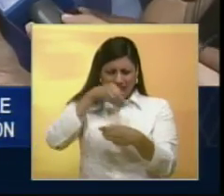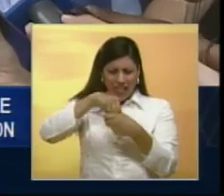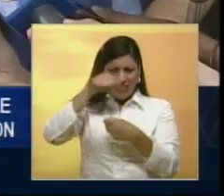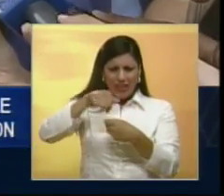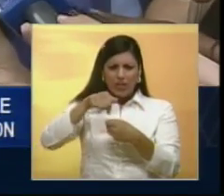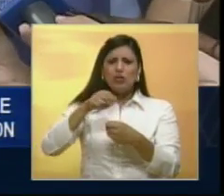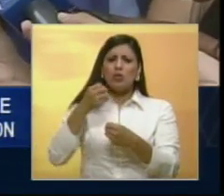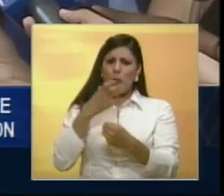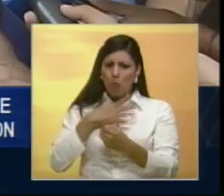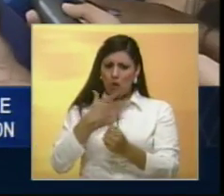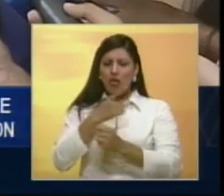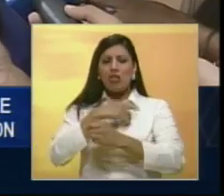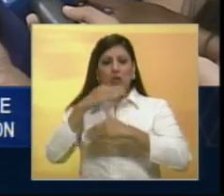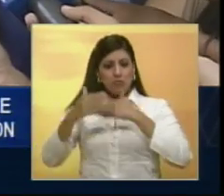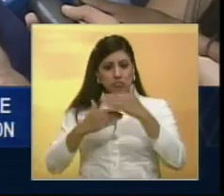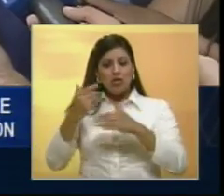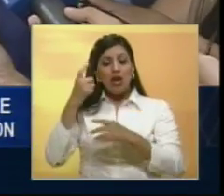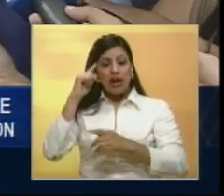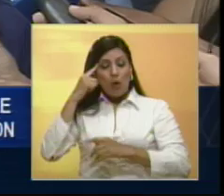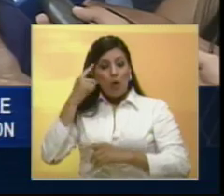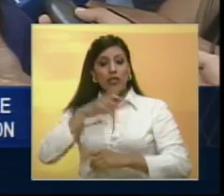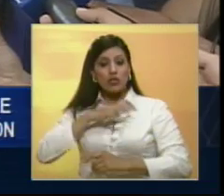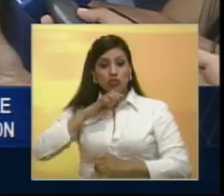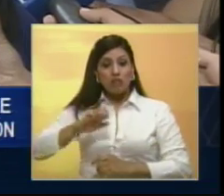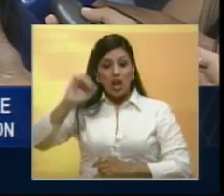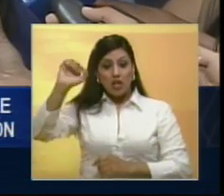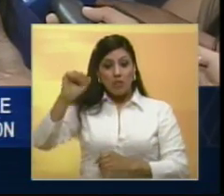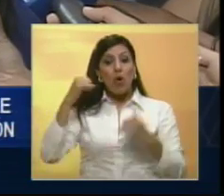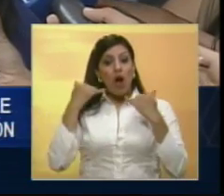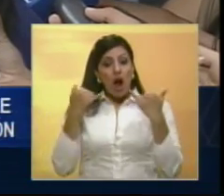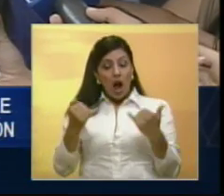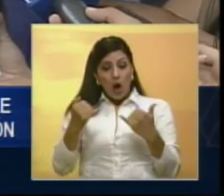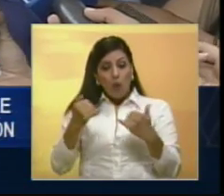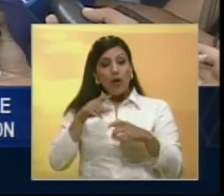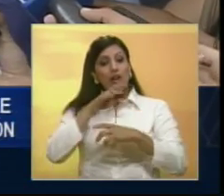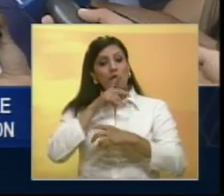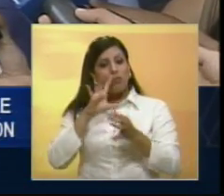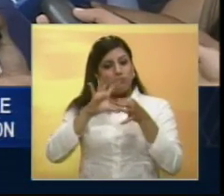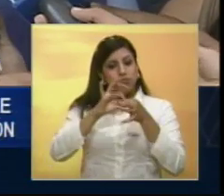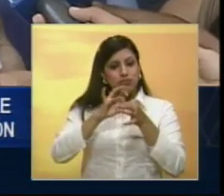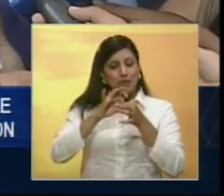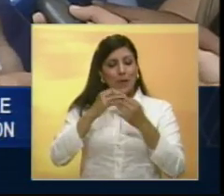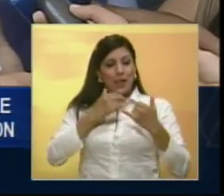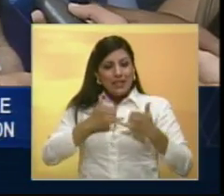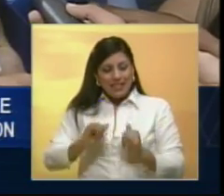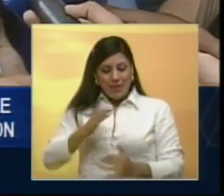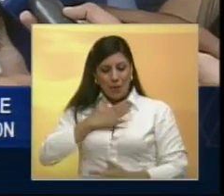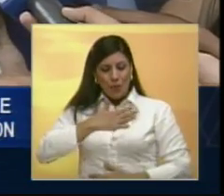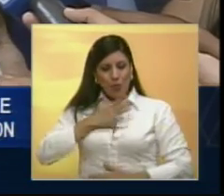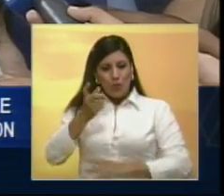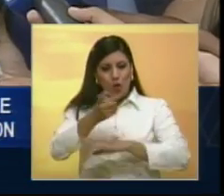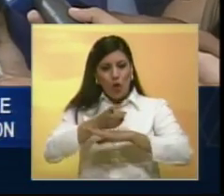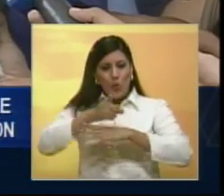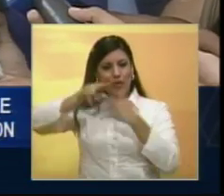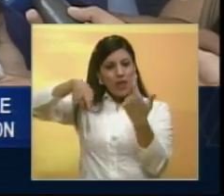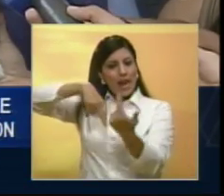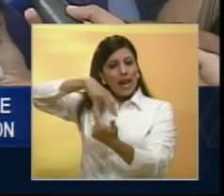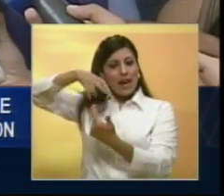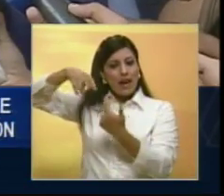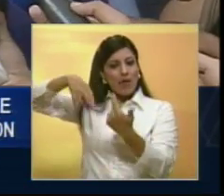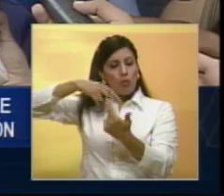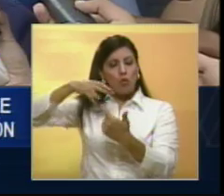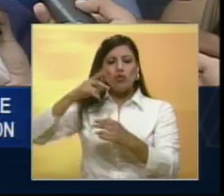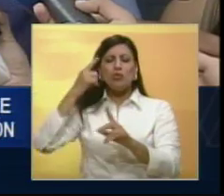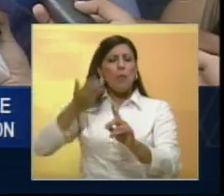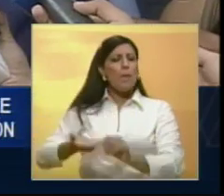siendo favorable a las fuerzas progresistas. Destacó que el papel que juegan las alianzas nacidas en el seno de los gobiernos revolucionarios